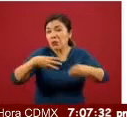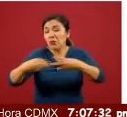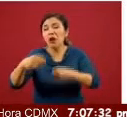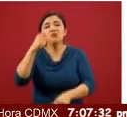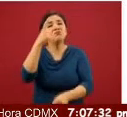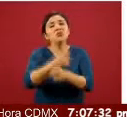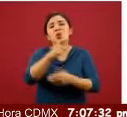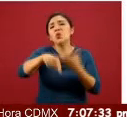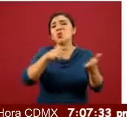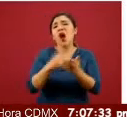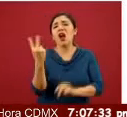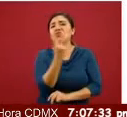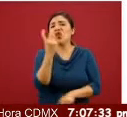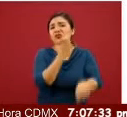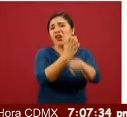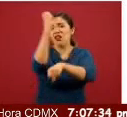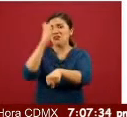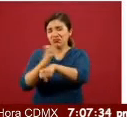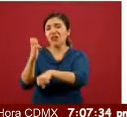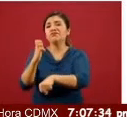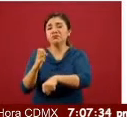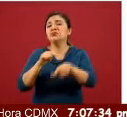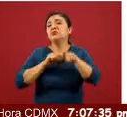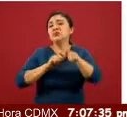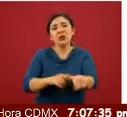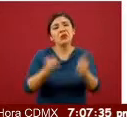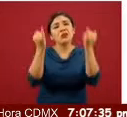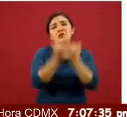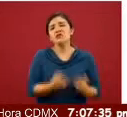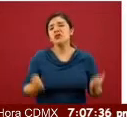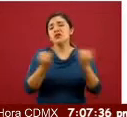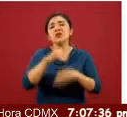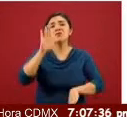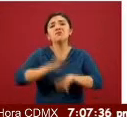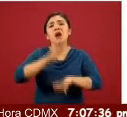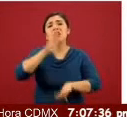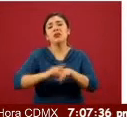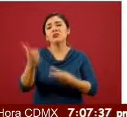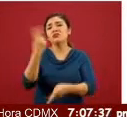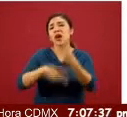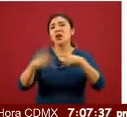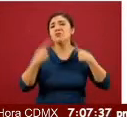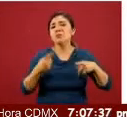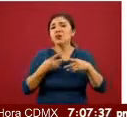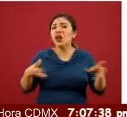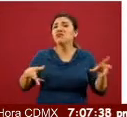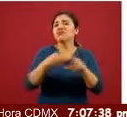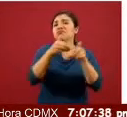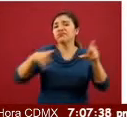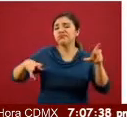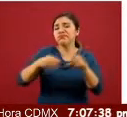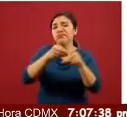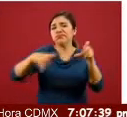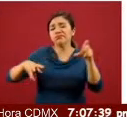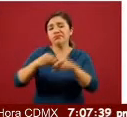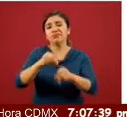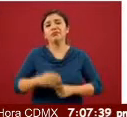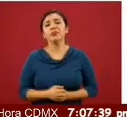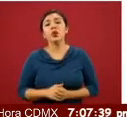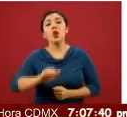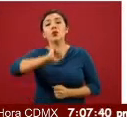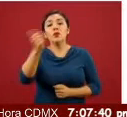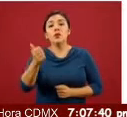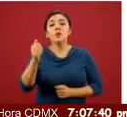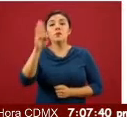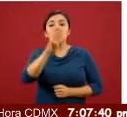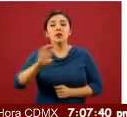primeros lugares y han continuado acumulando más casos. En la siguiente escala está Baja California,